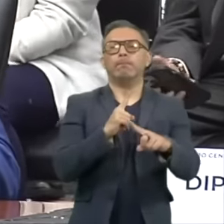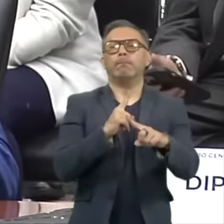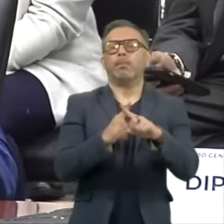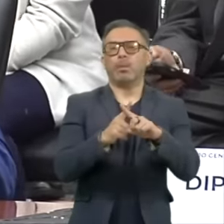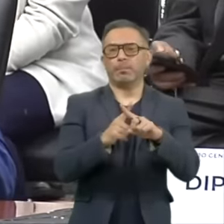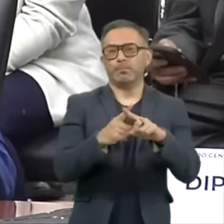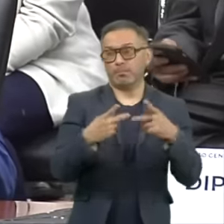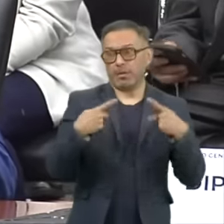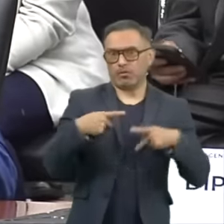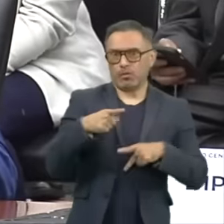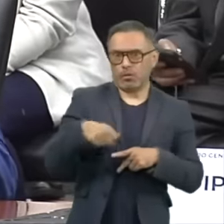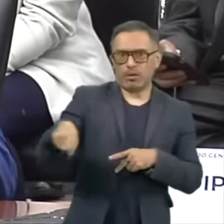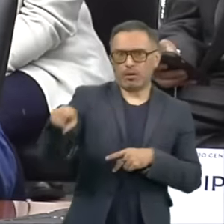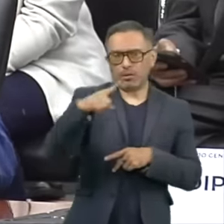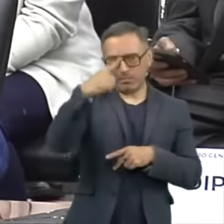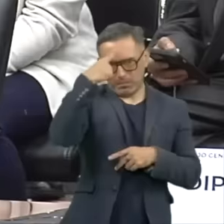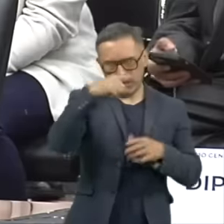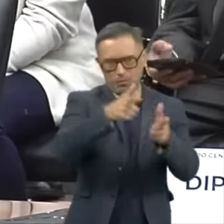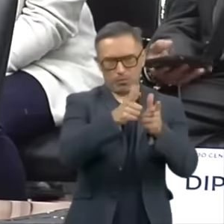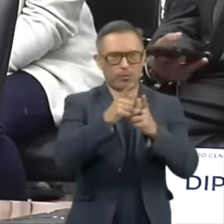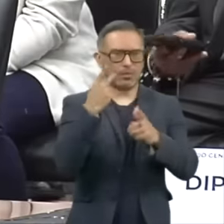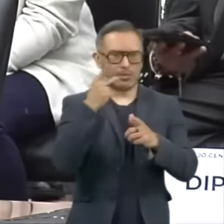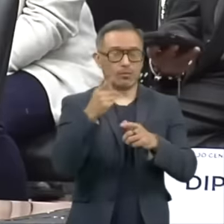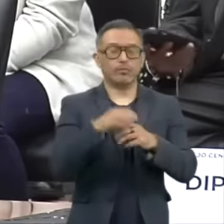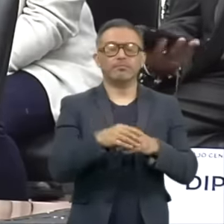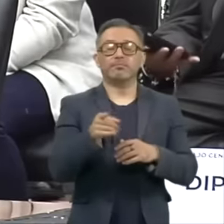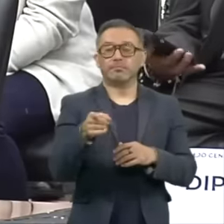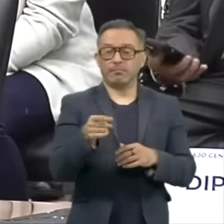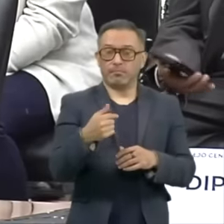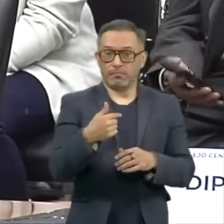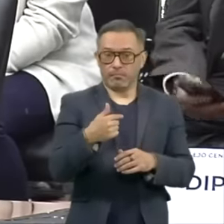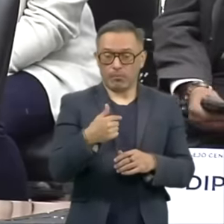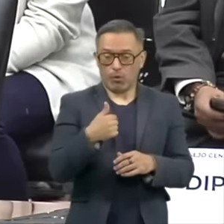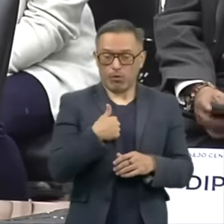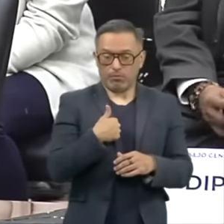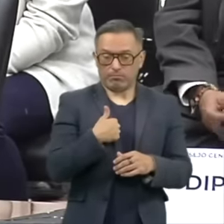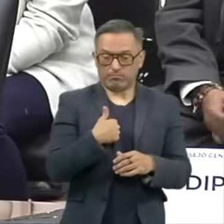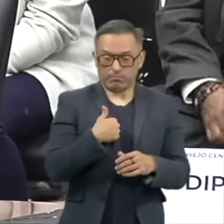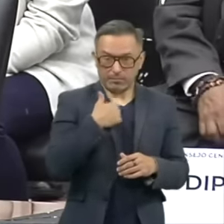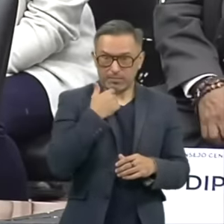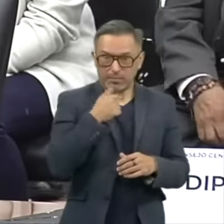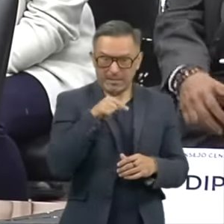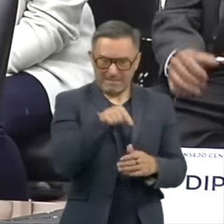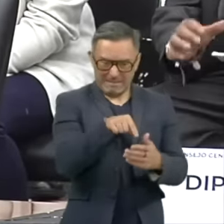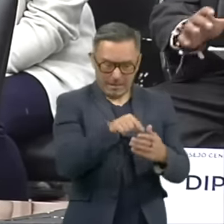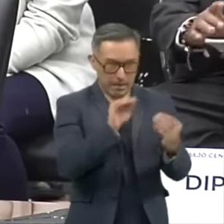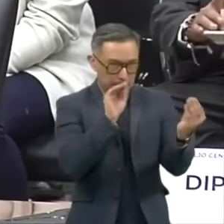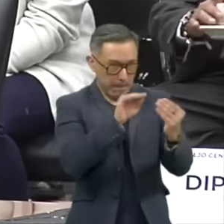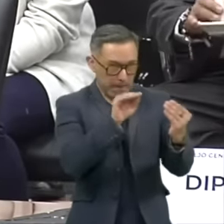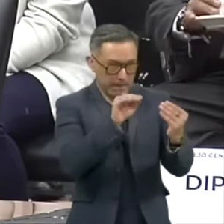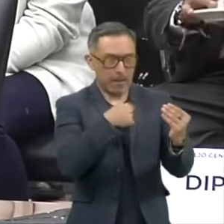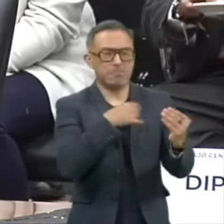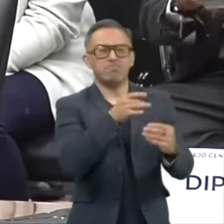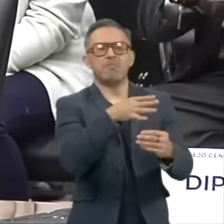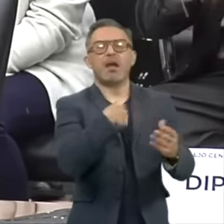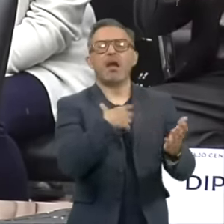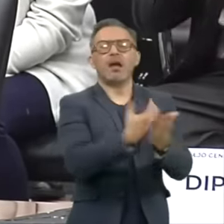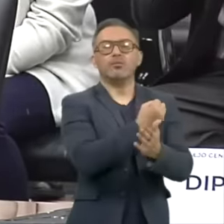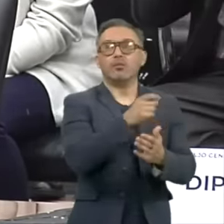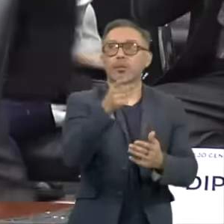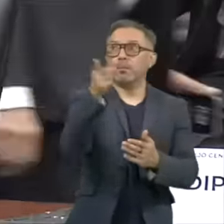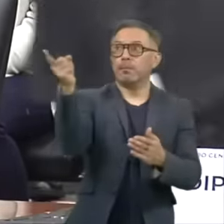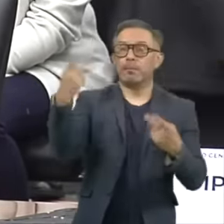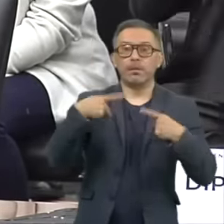hacia estos partidos. Pretenden ganar en la mesa lo que la sociedad, los votantes, no les dieron en las